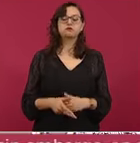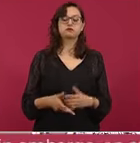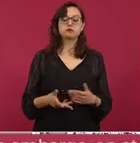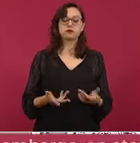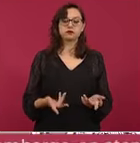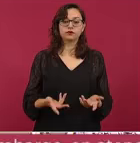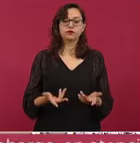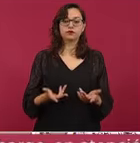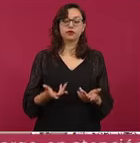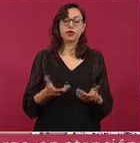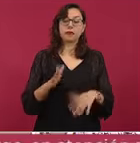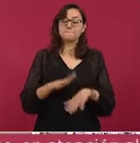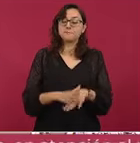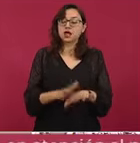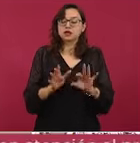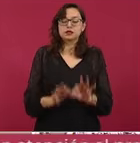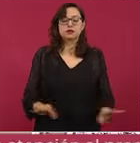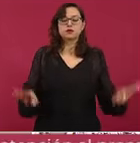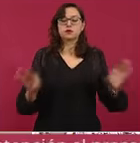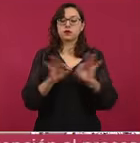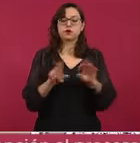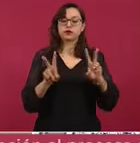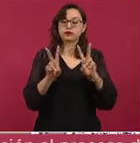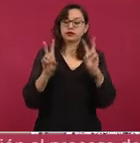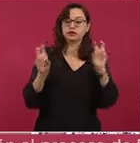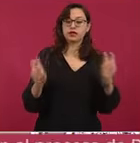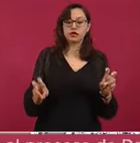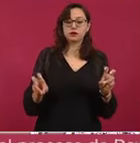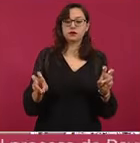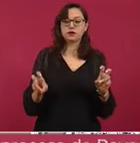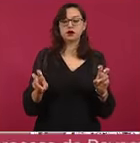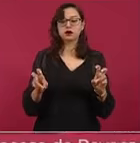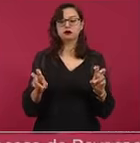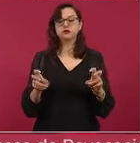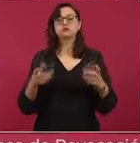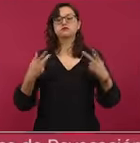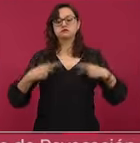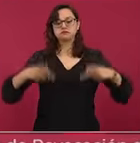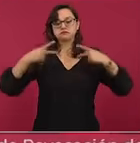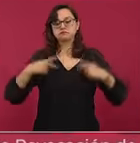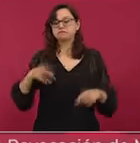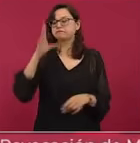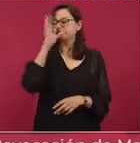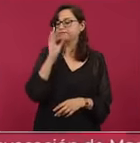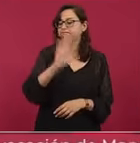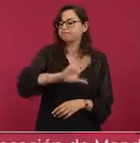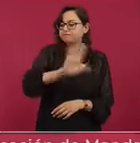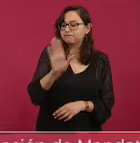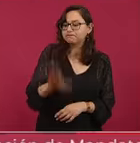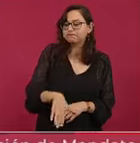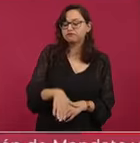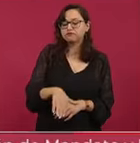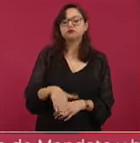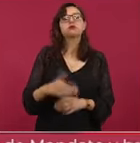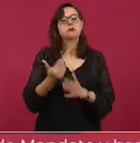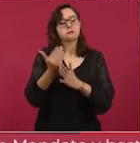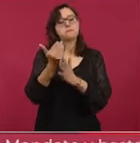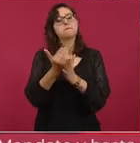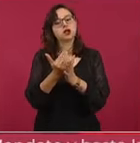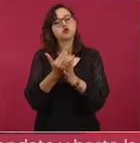reduciendo sobre todo el número de fallecidos, que eso es lo que más